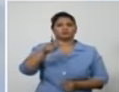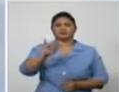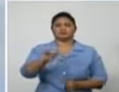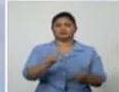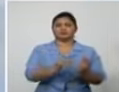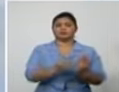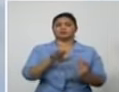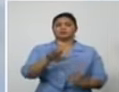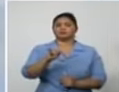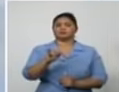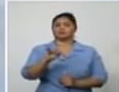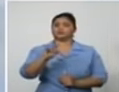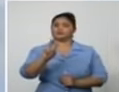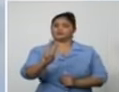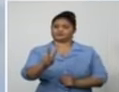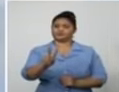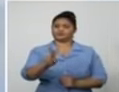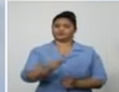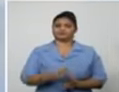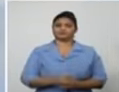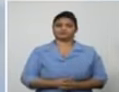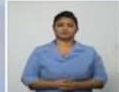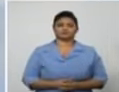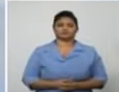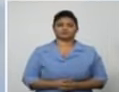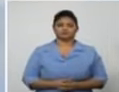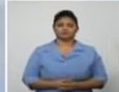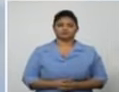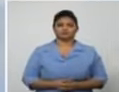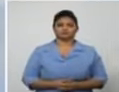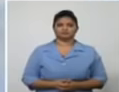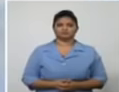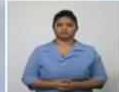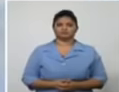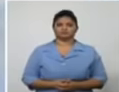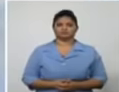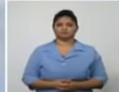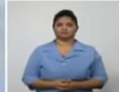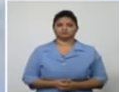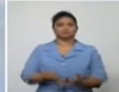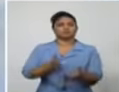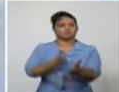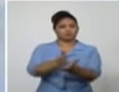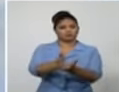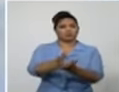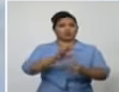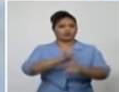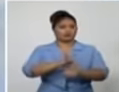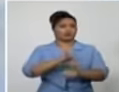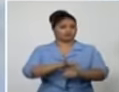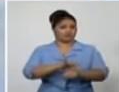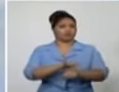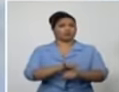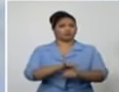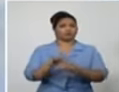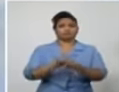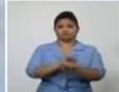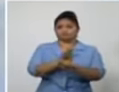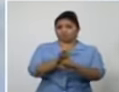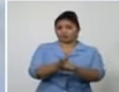16.562 y una cifra de activos, pacientes confirmados que están ingresados en